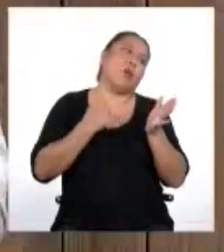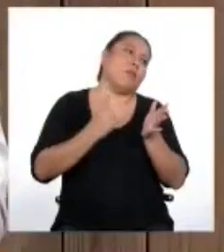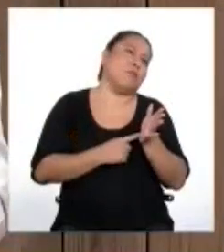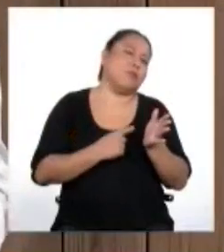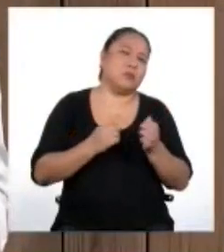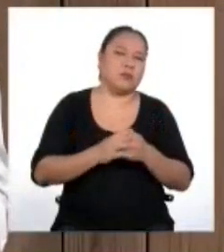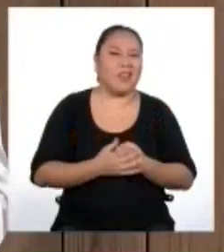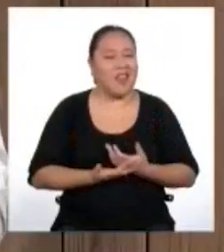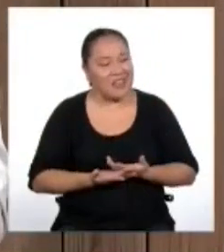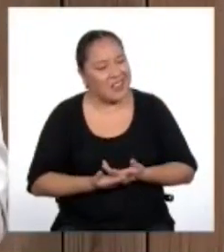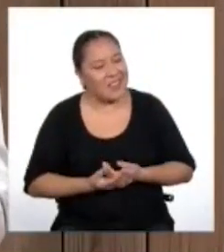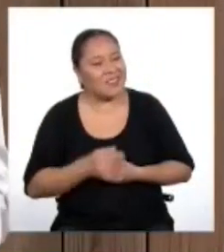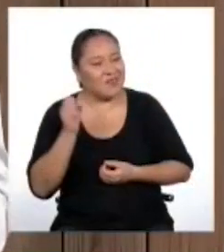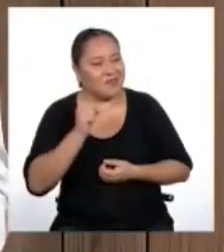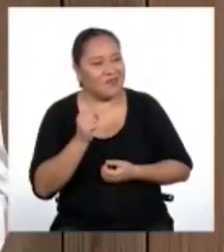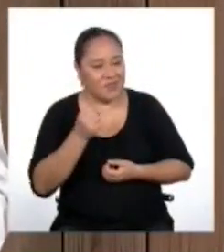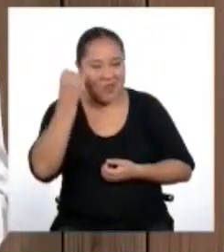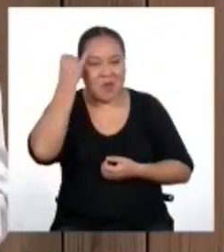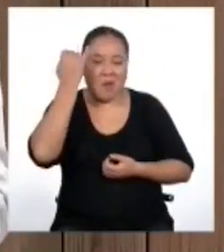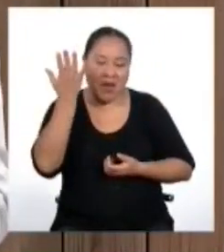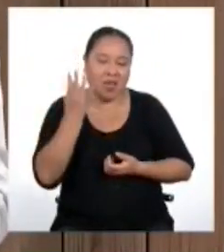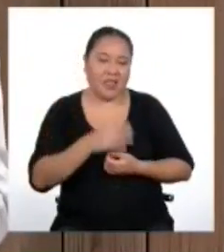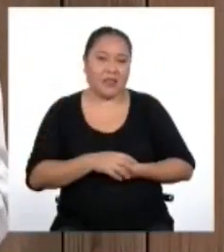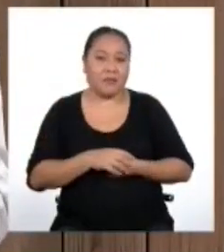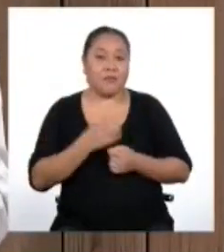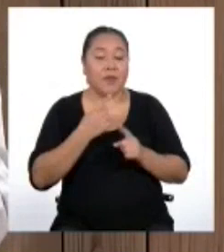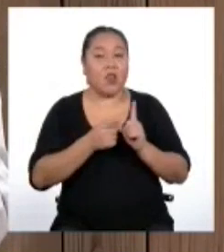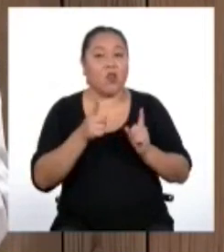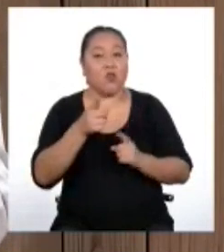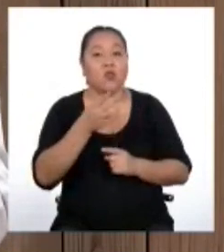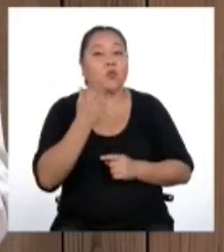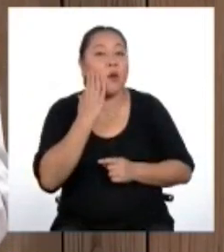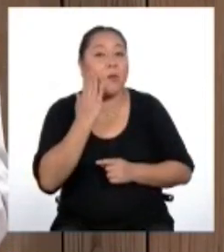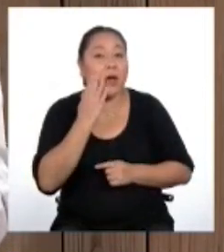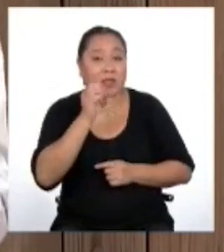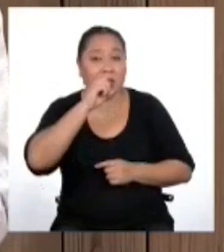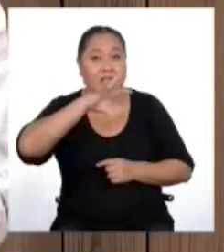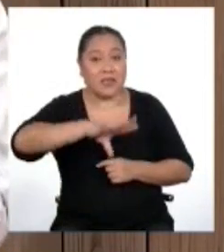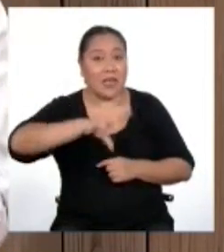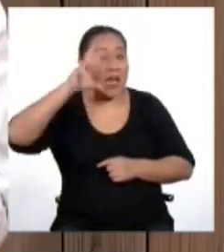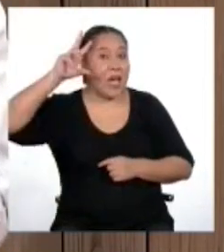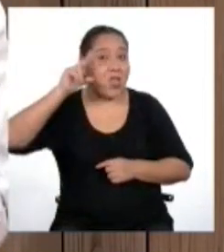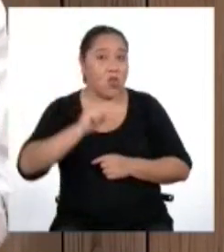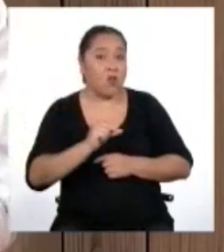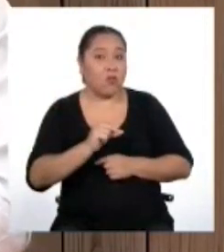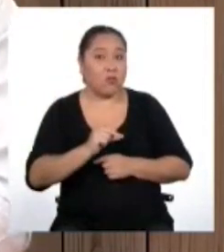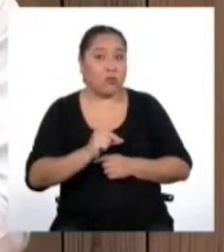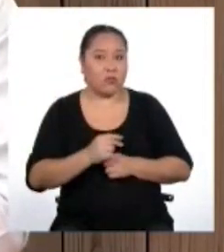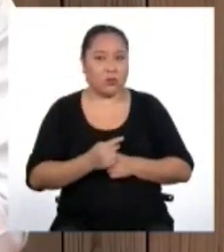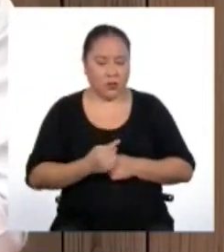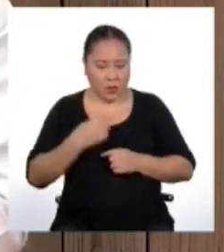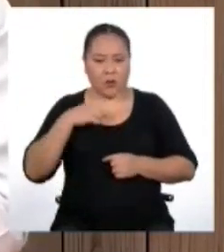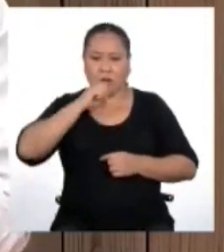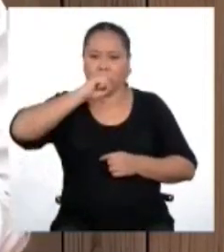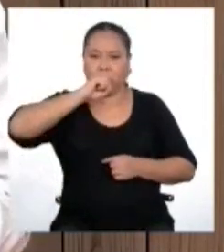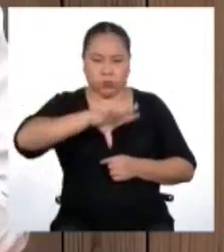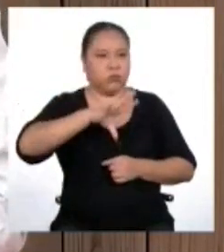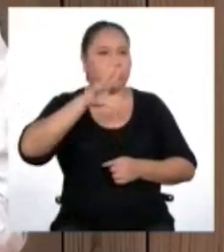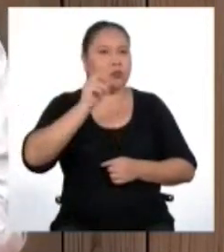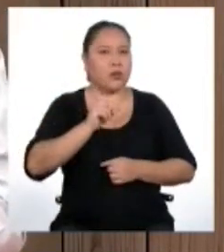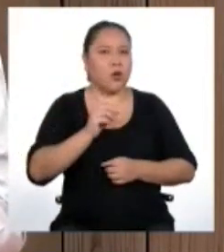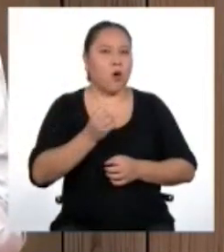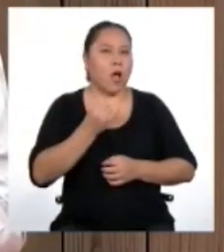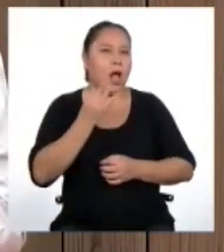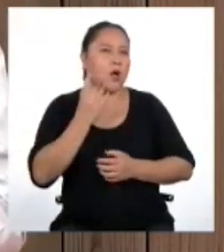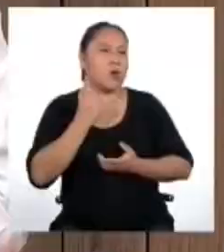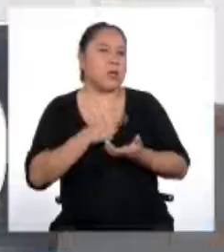veces. Me imagino, pero cuando tu mamá te decía que no, ¿se quedaba firme en su decisión o a veces